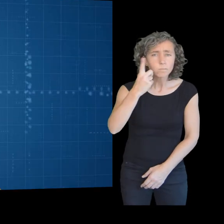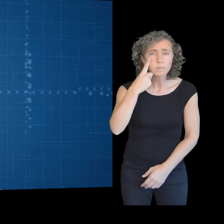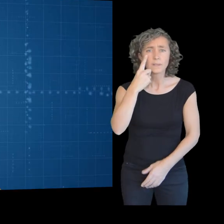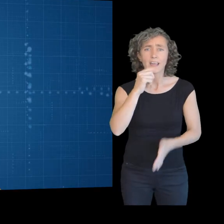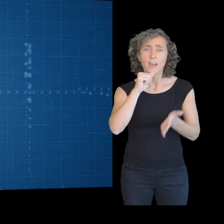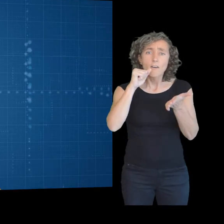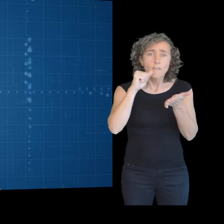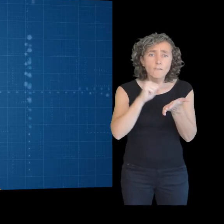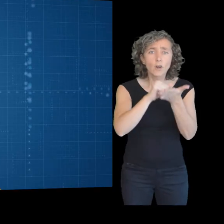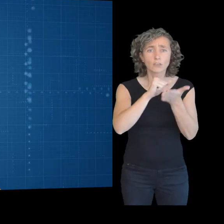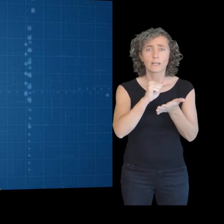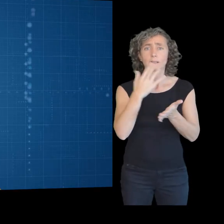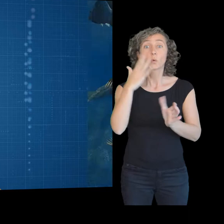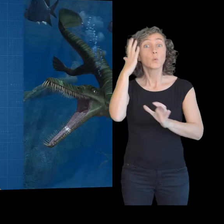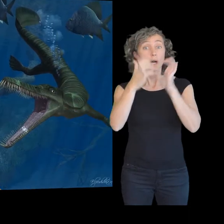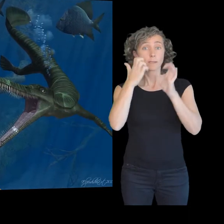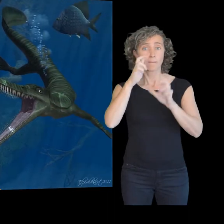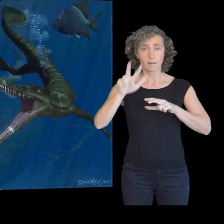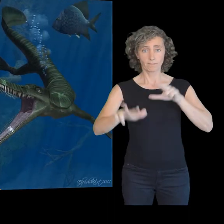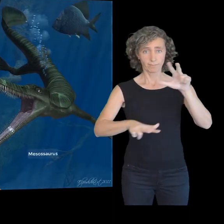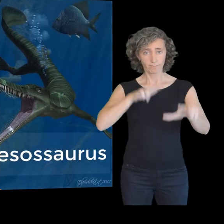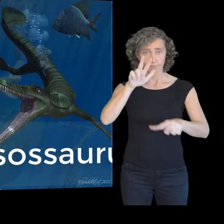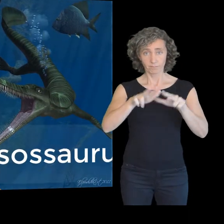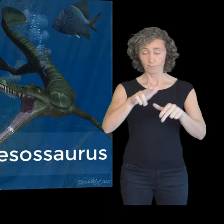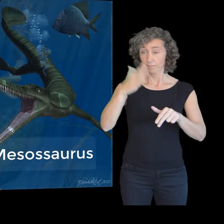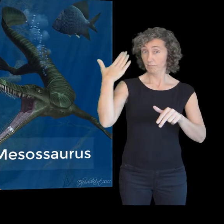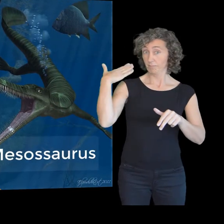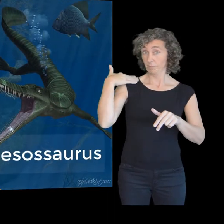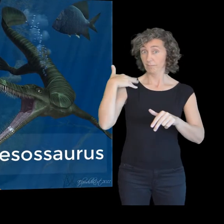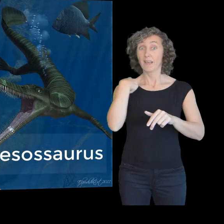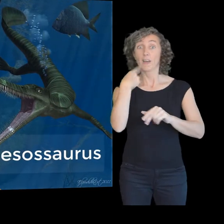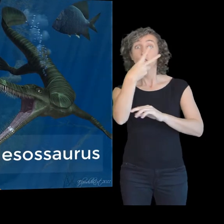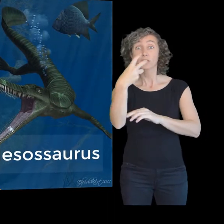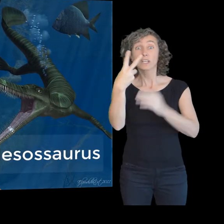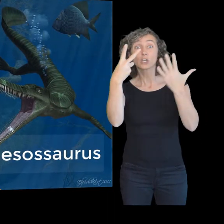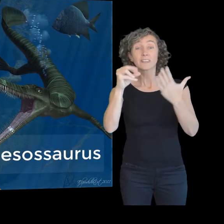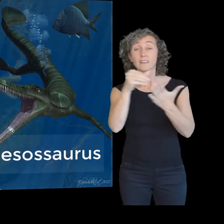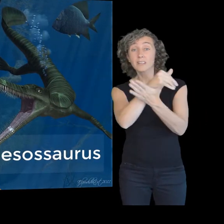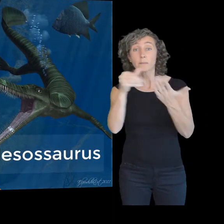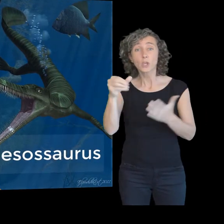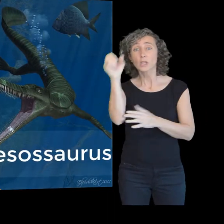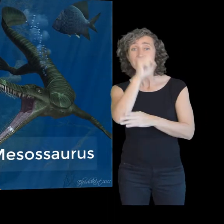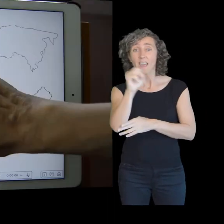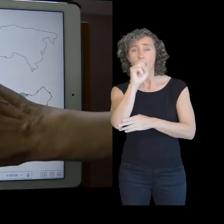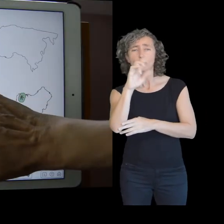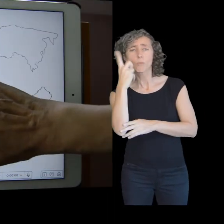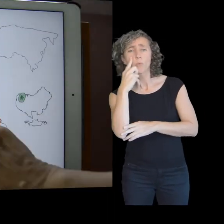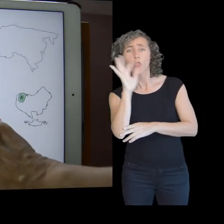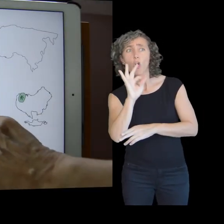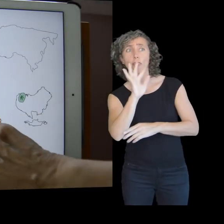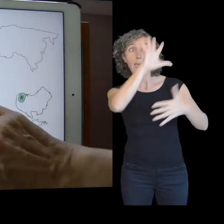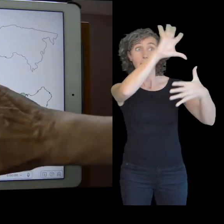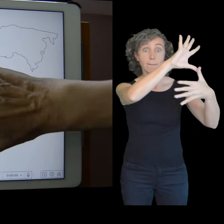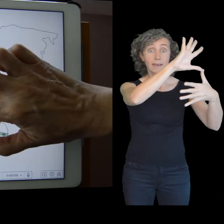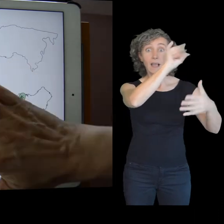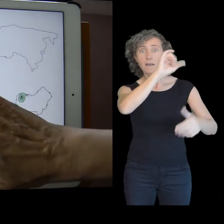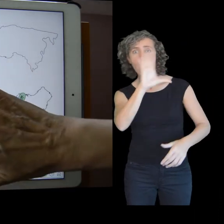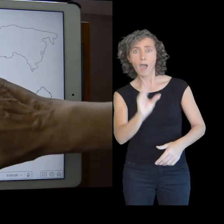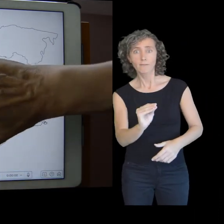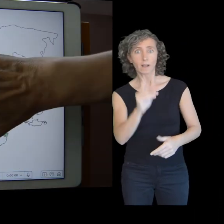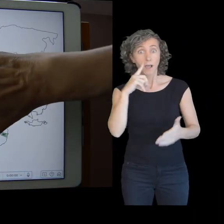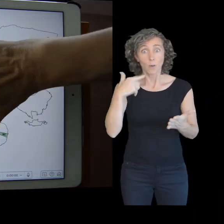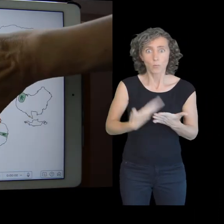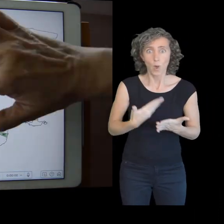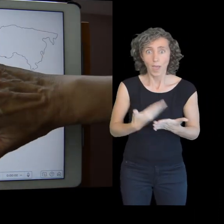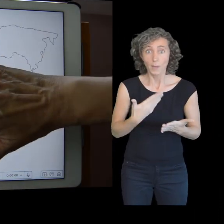A existencia de fósiles como Rettil Fluvial Mesosaurus dai 270 millóns de anos en América e en